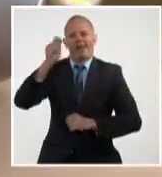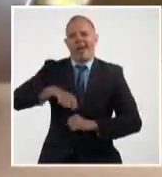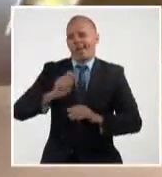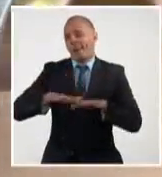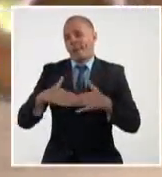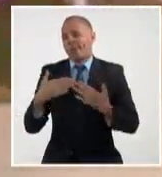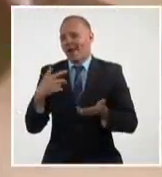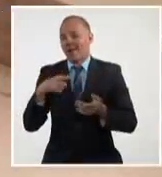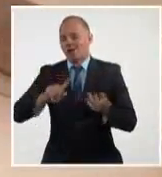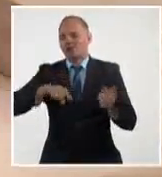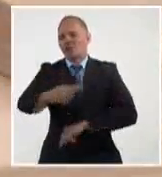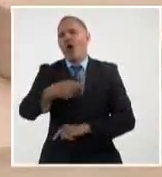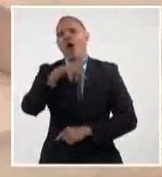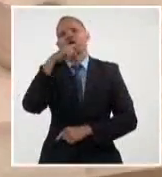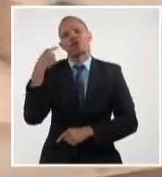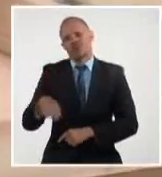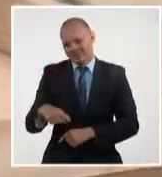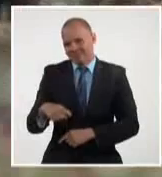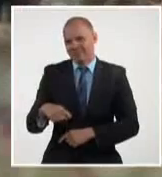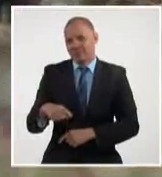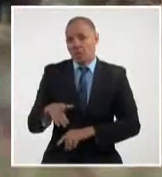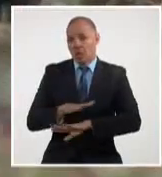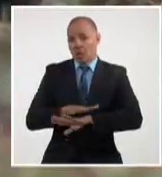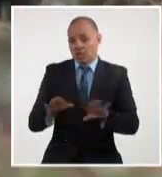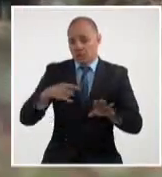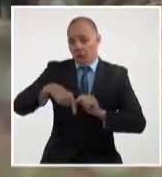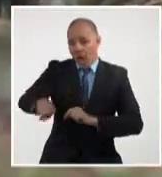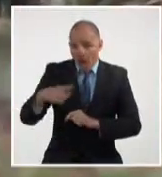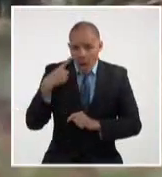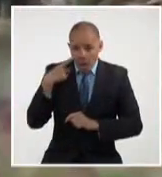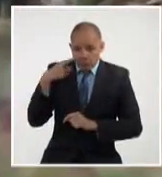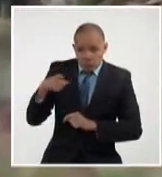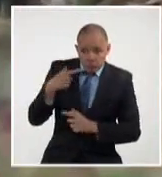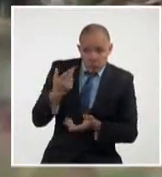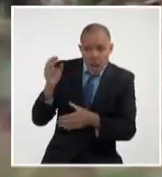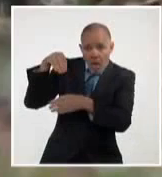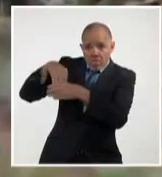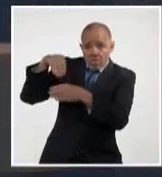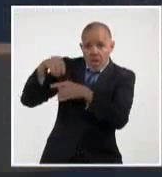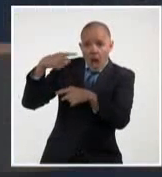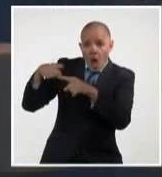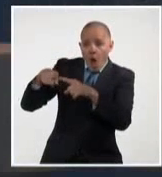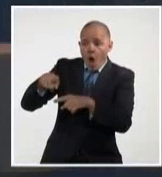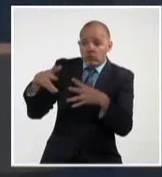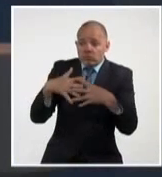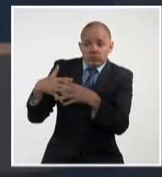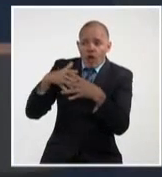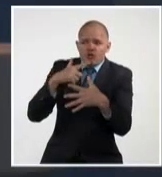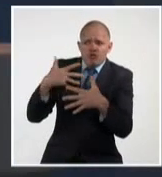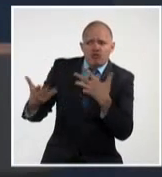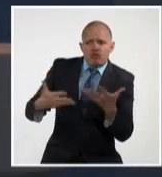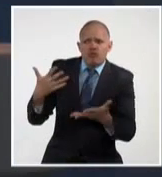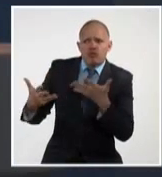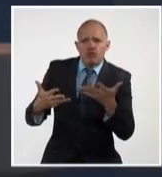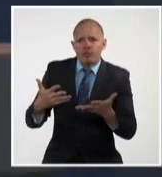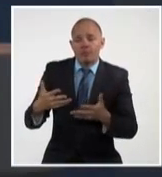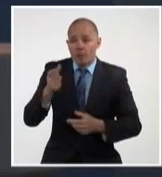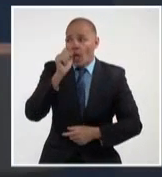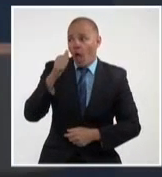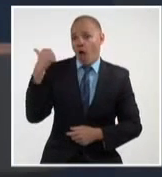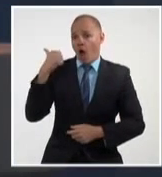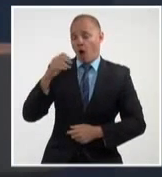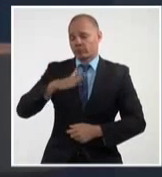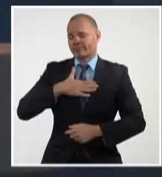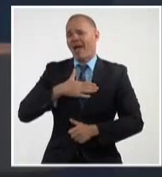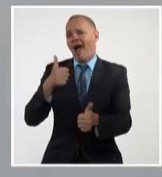la apuesta por la exrepública soviética carecía de apoyos en el interior de la clase política estadounidense. Jake Sullivan, asesor de seguridad nacional